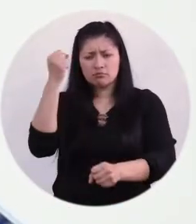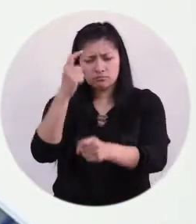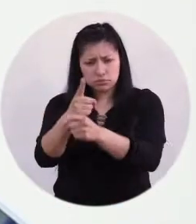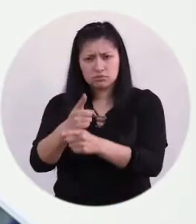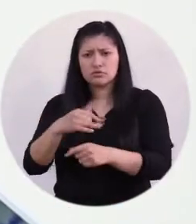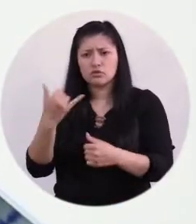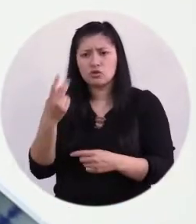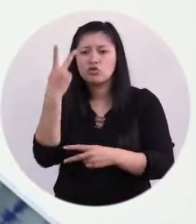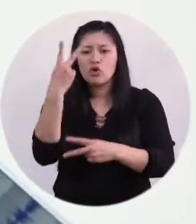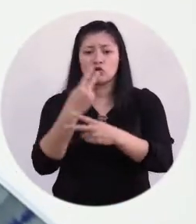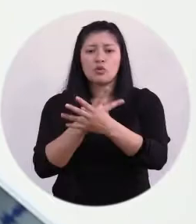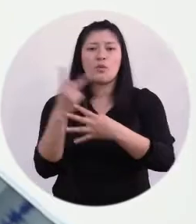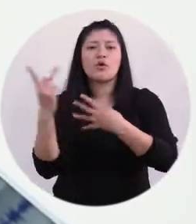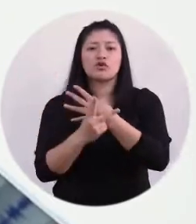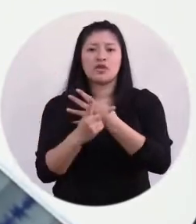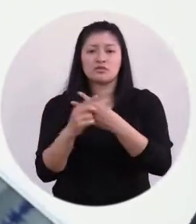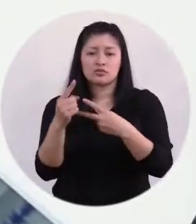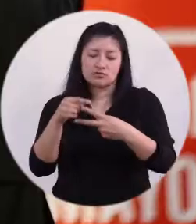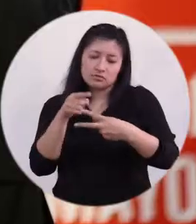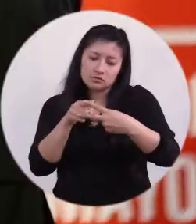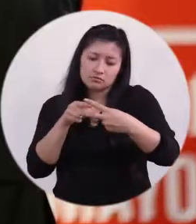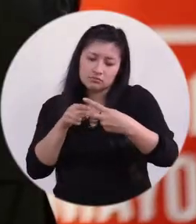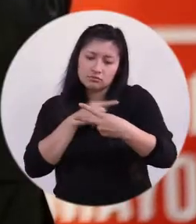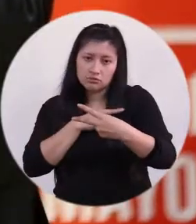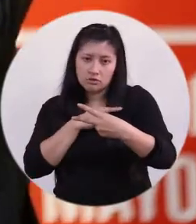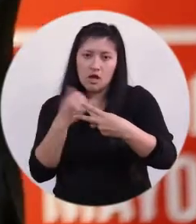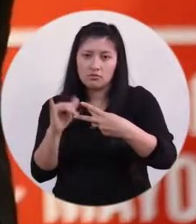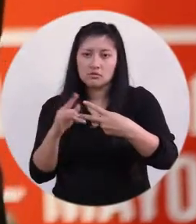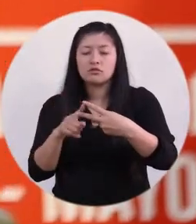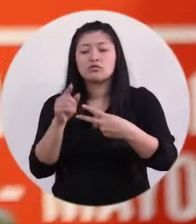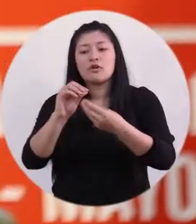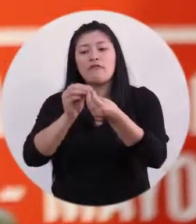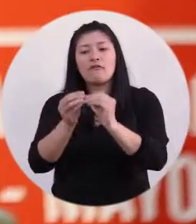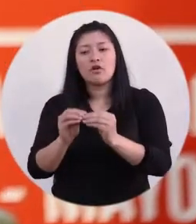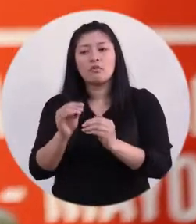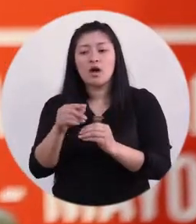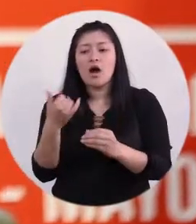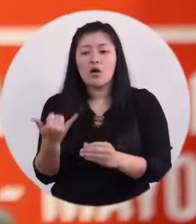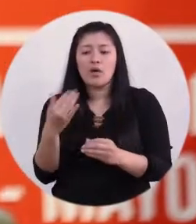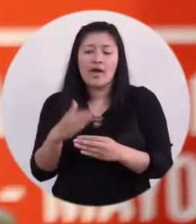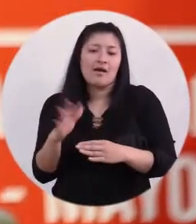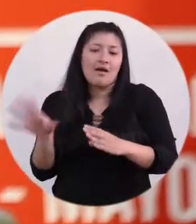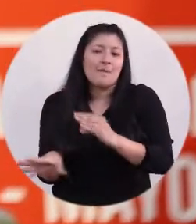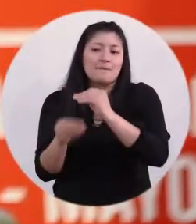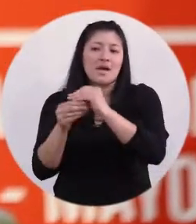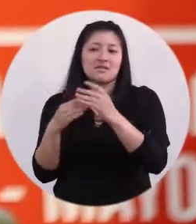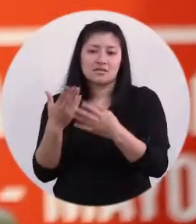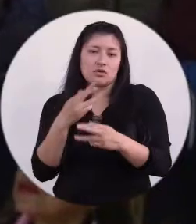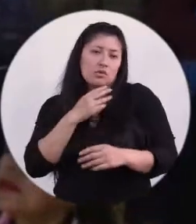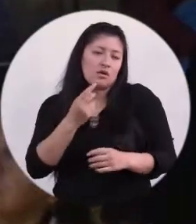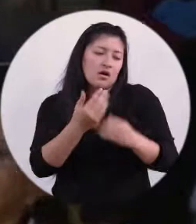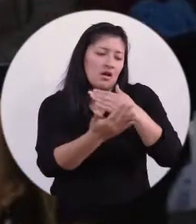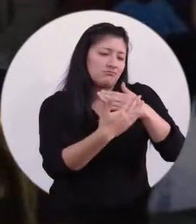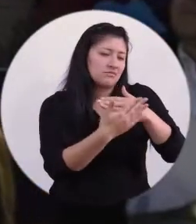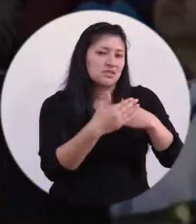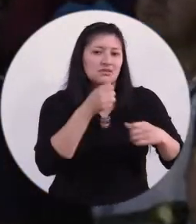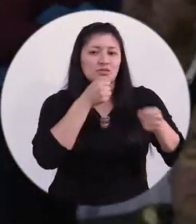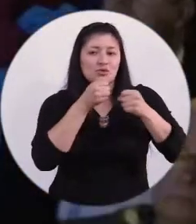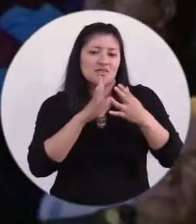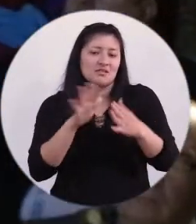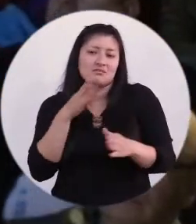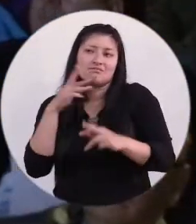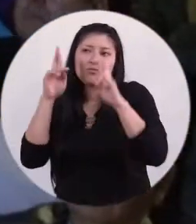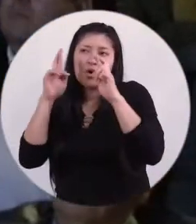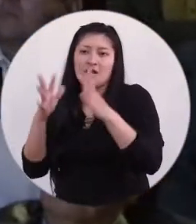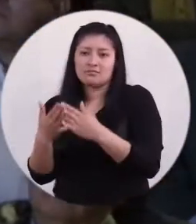ya hemos aprobado dos proyectos se siguen estructurando el resto de proyectos vamos a tener